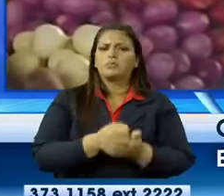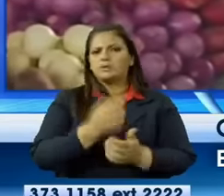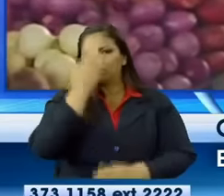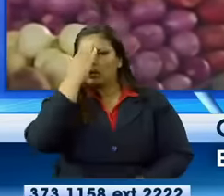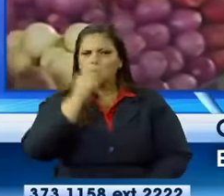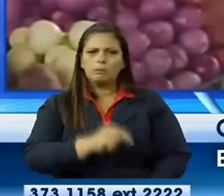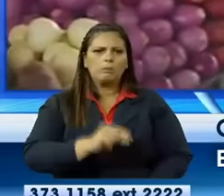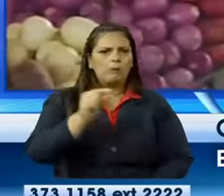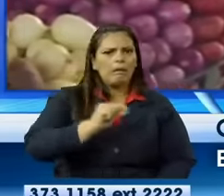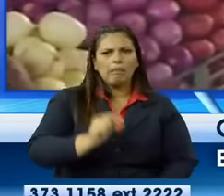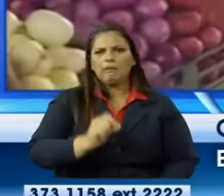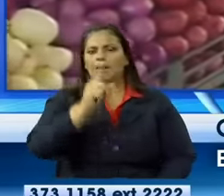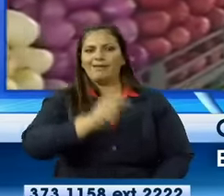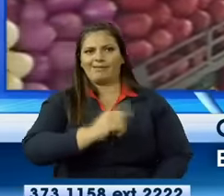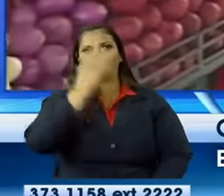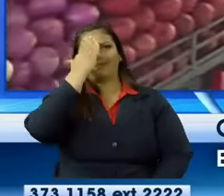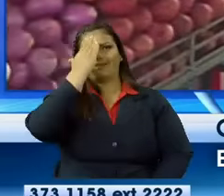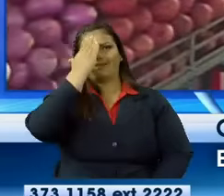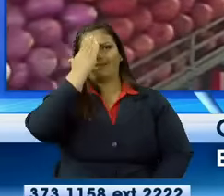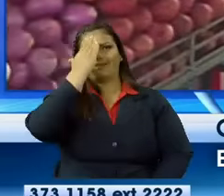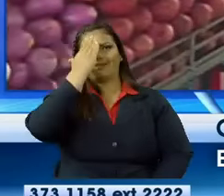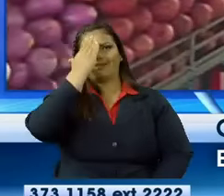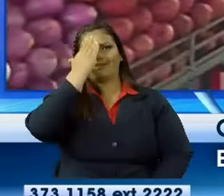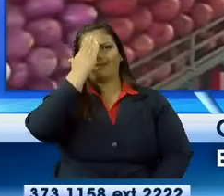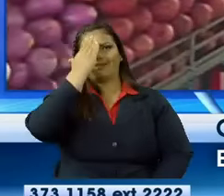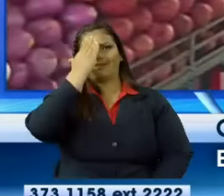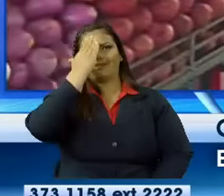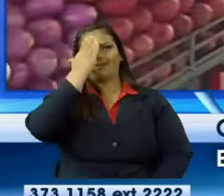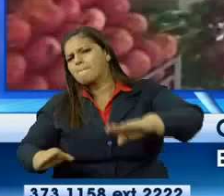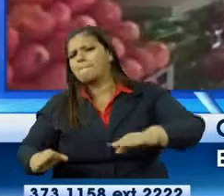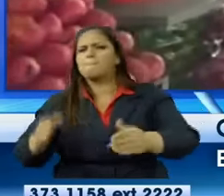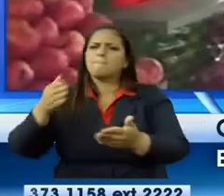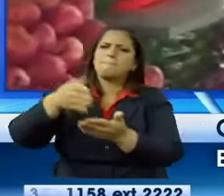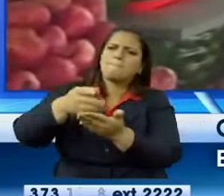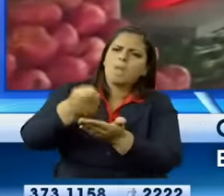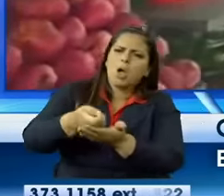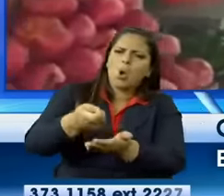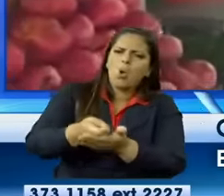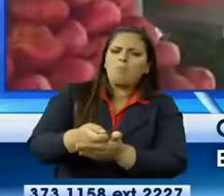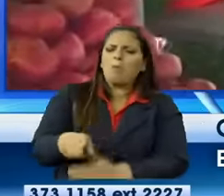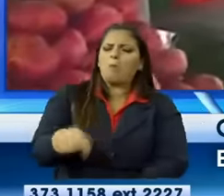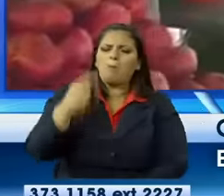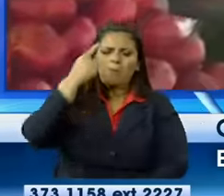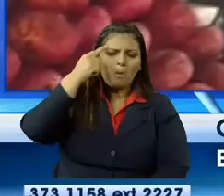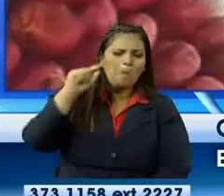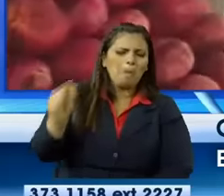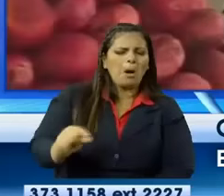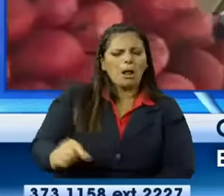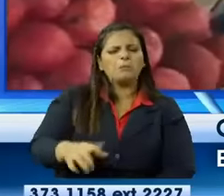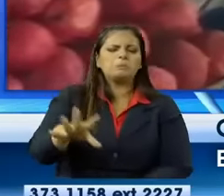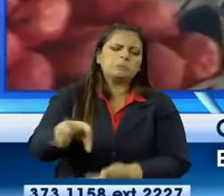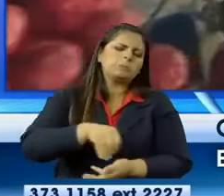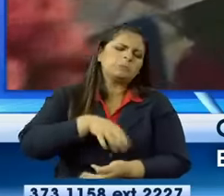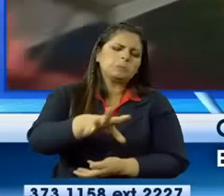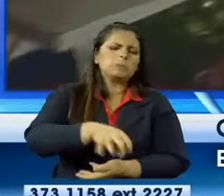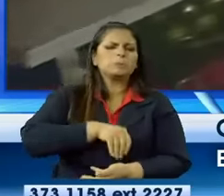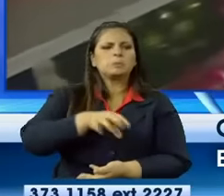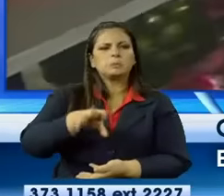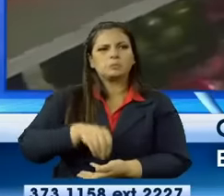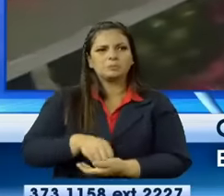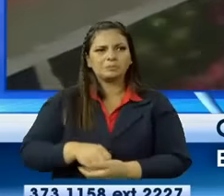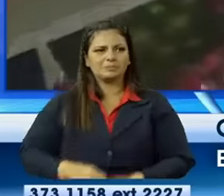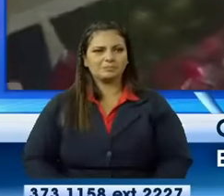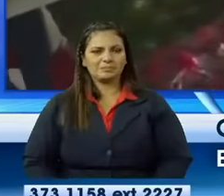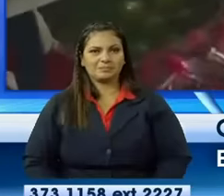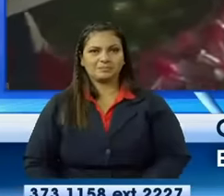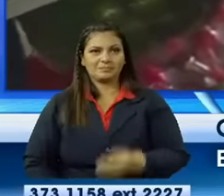ha subido porque yo sí compro y compro aquí. Ya. Por eso es que veo... Ah, eso, por ejemplo, este es un producto que podría parecer